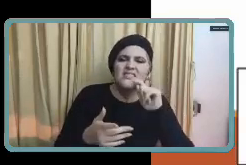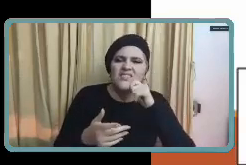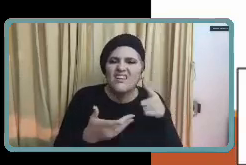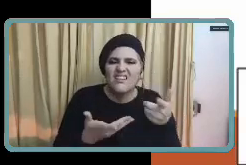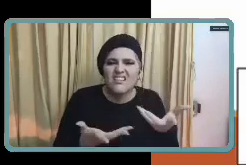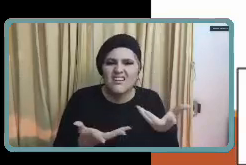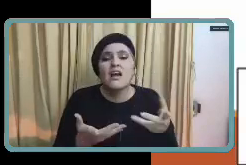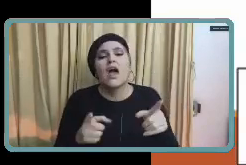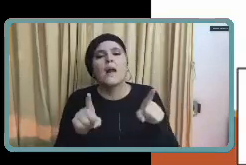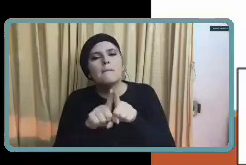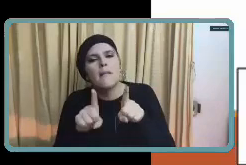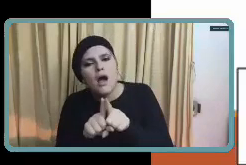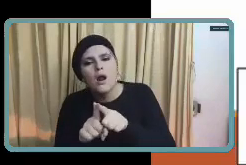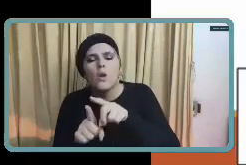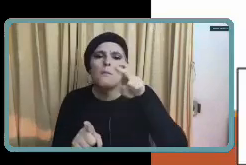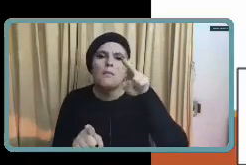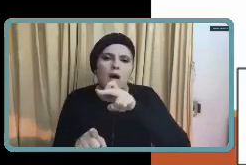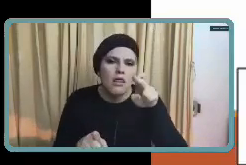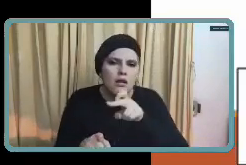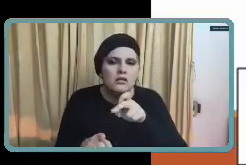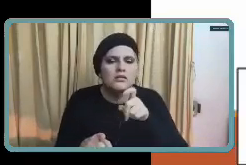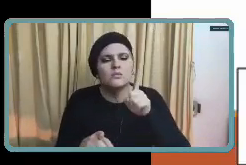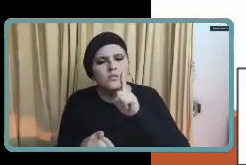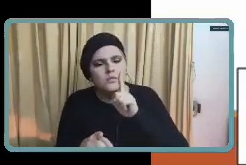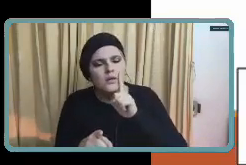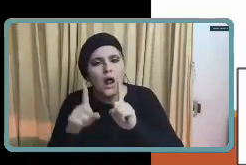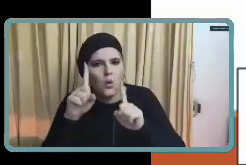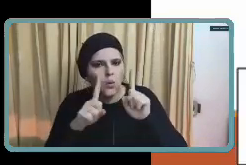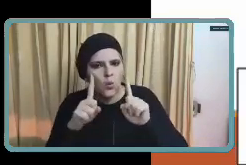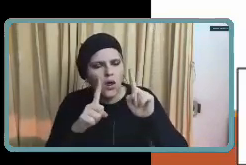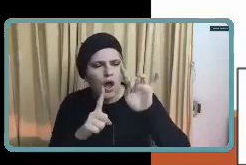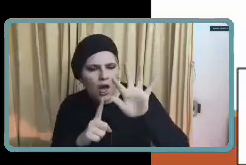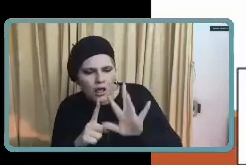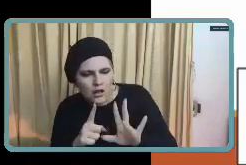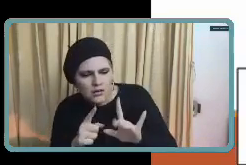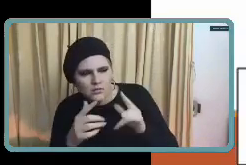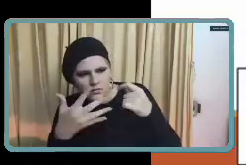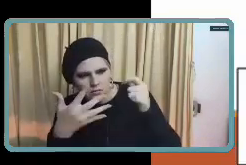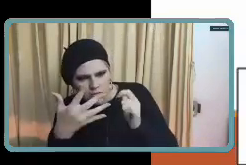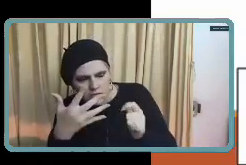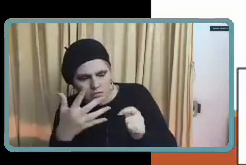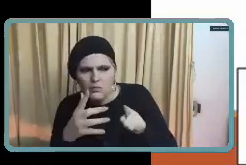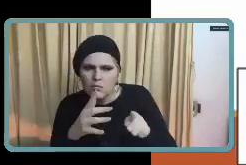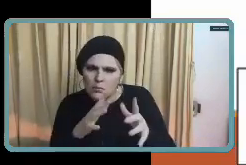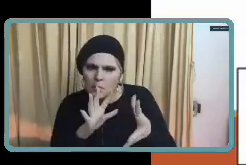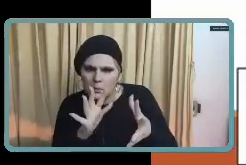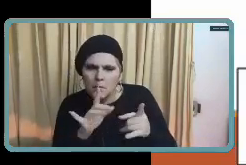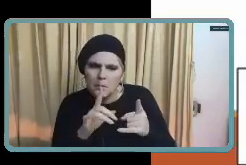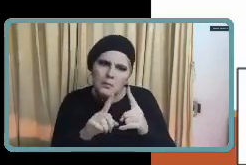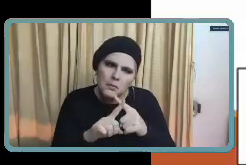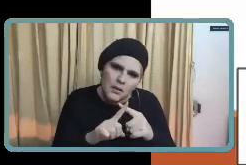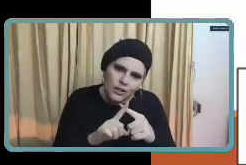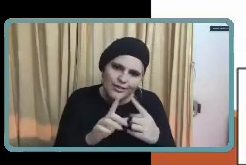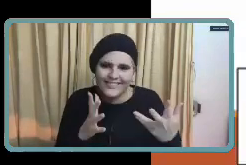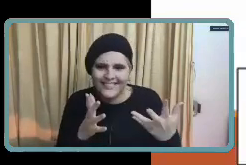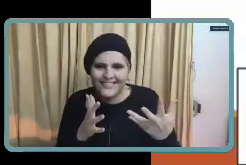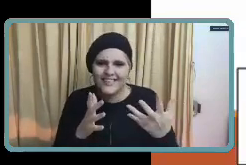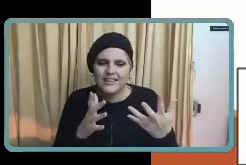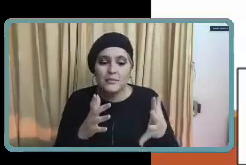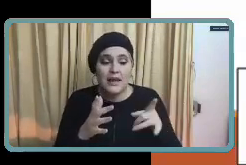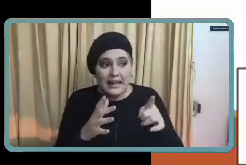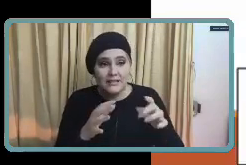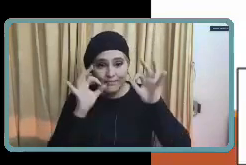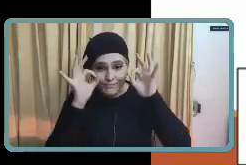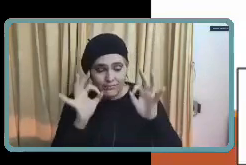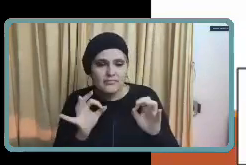algunas características, pero que no cumplen todos los criterios para hablar de una condición del espectro del autismo. Nosotros hemos tenido niños, por